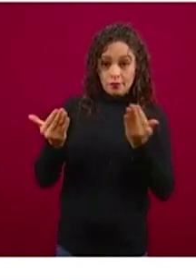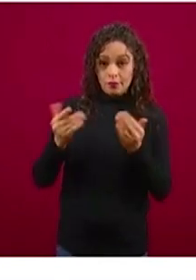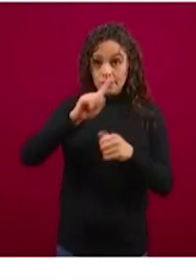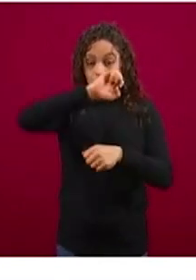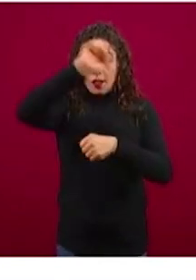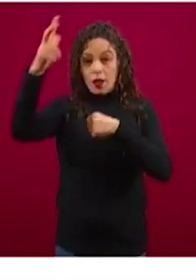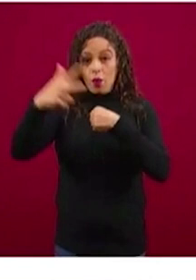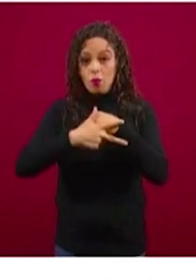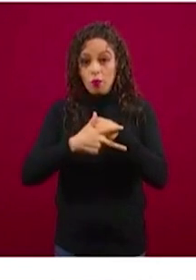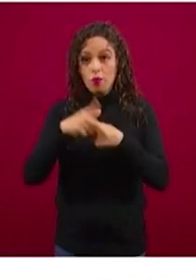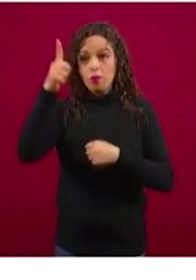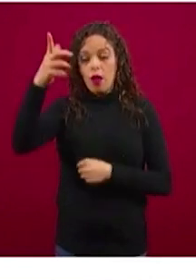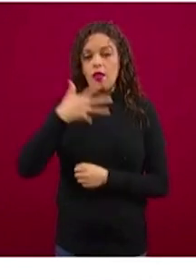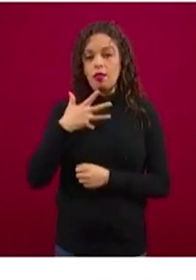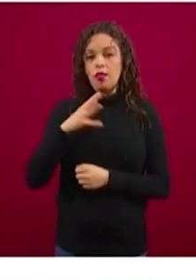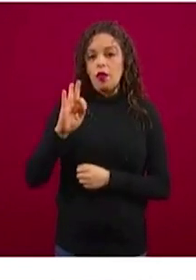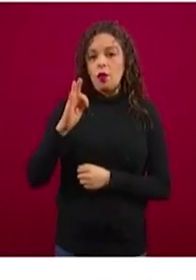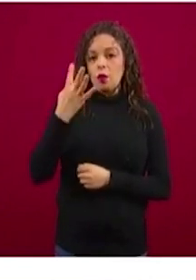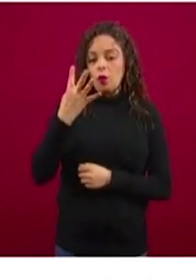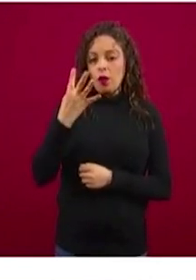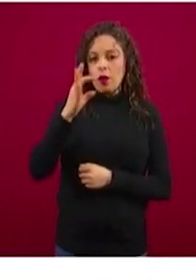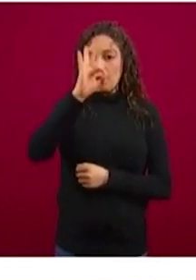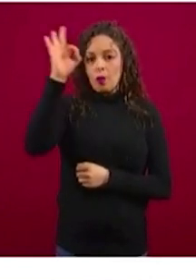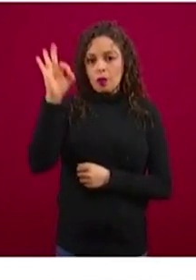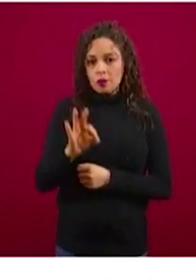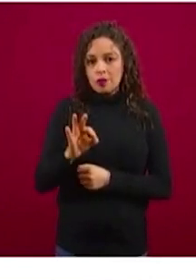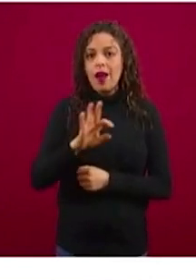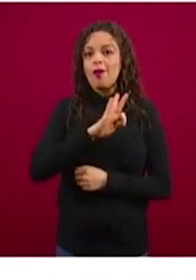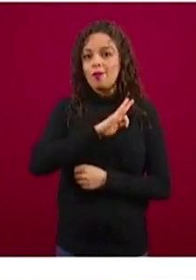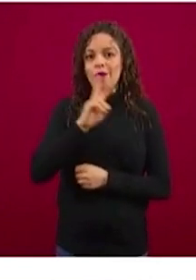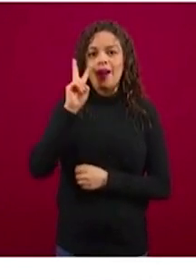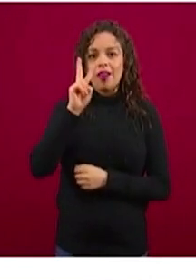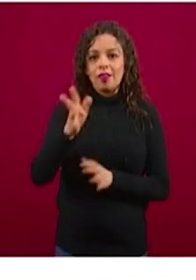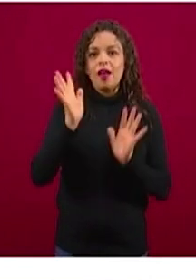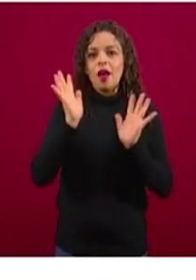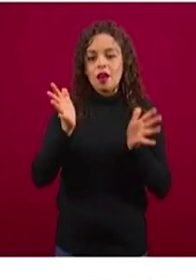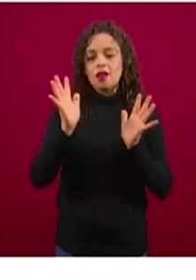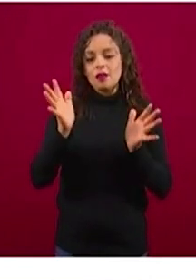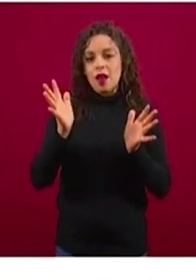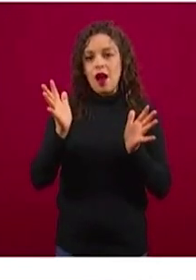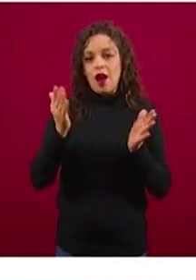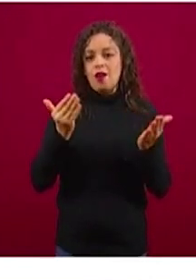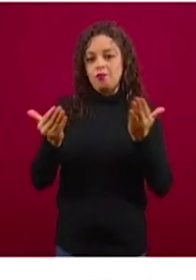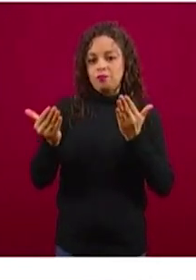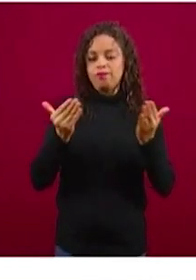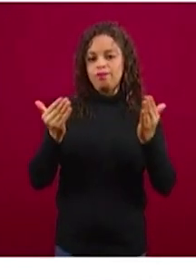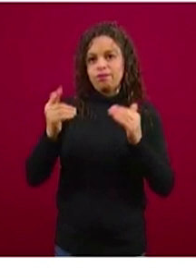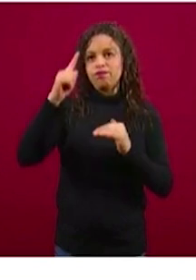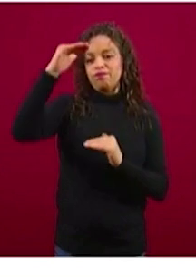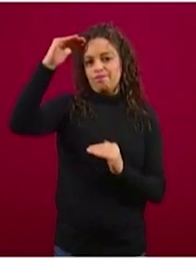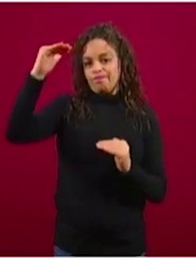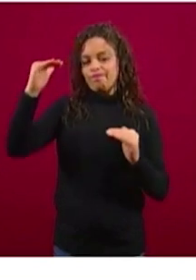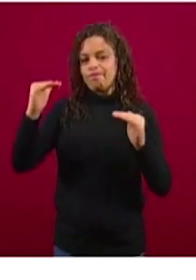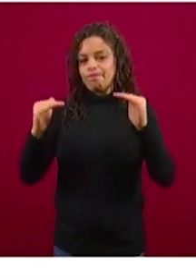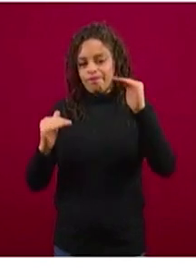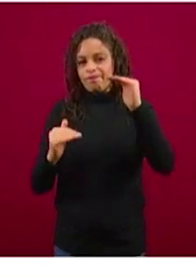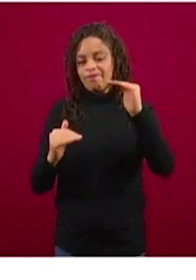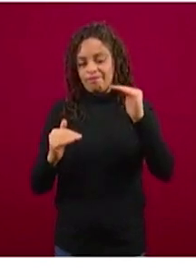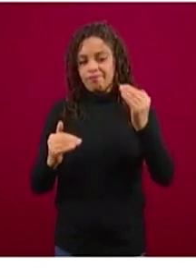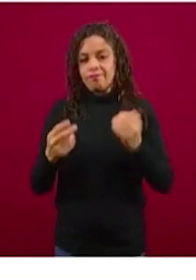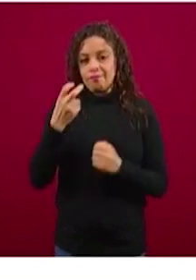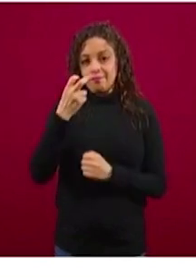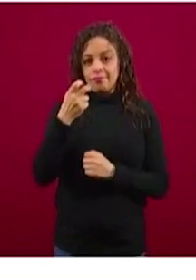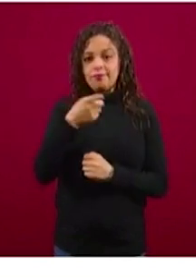el 44% entonces vemos que ya empieza a haber una una separación este importante y esto lógicamente responde a